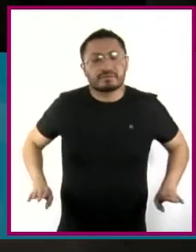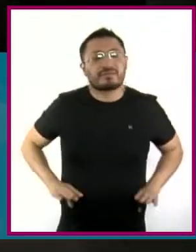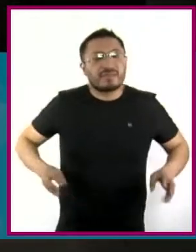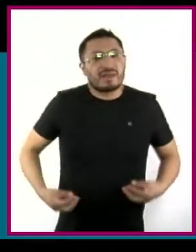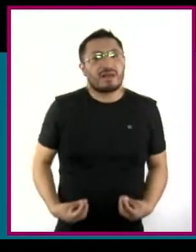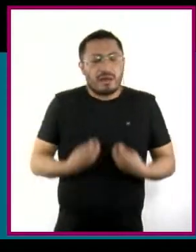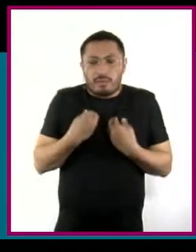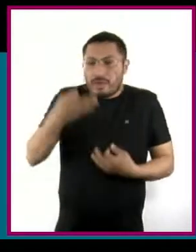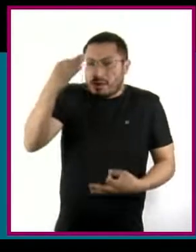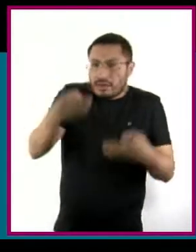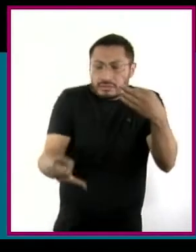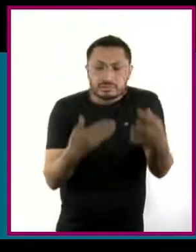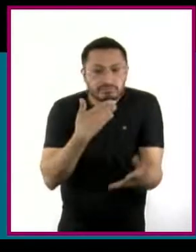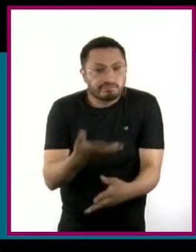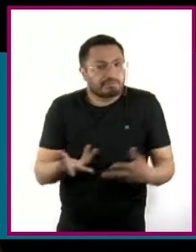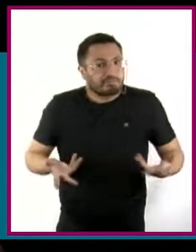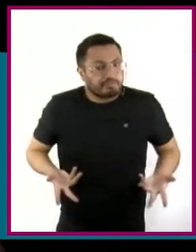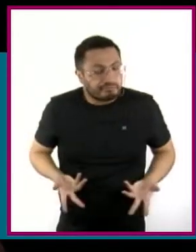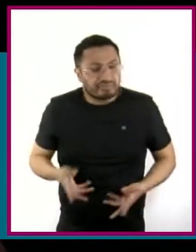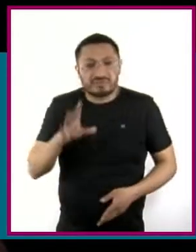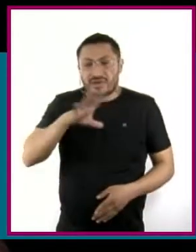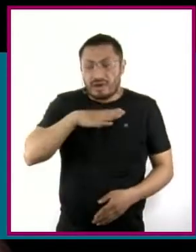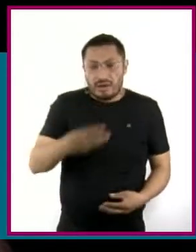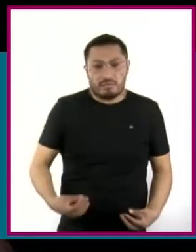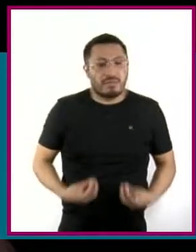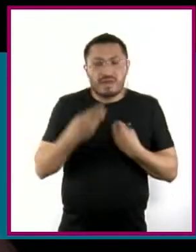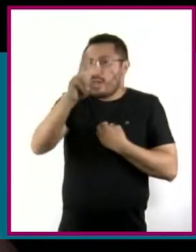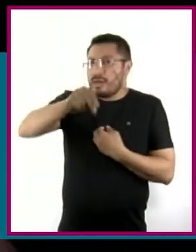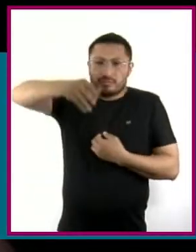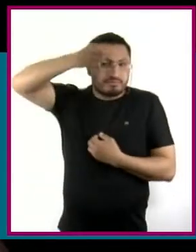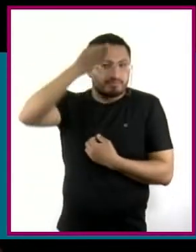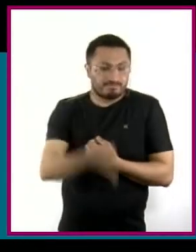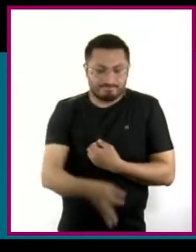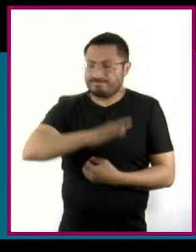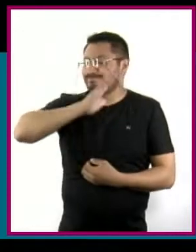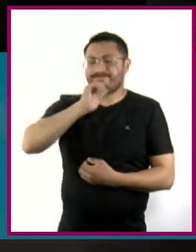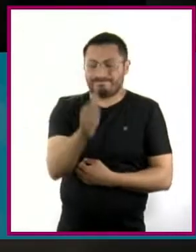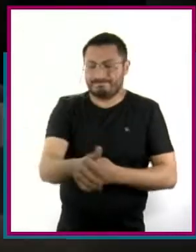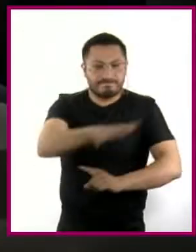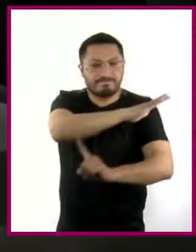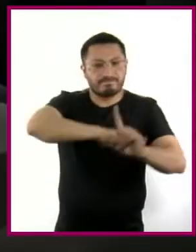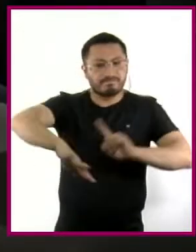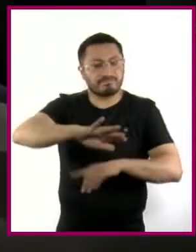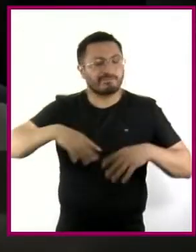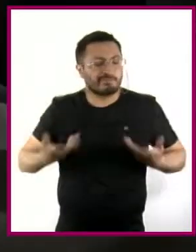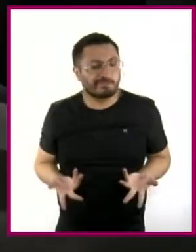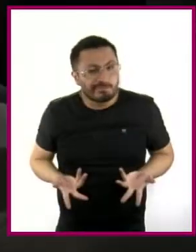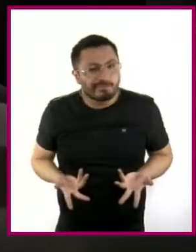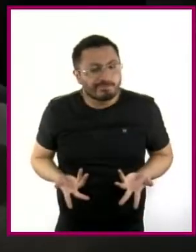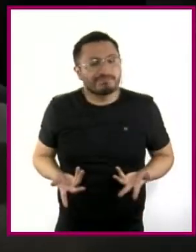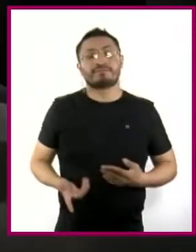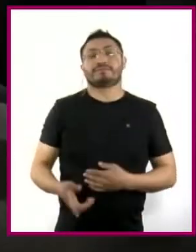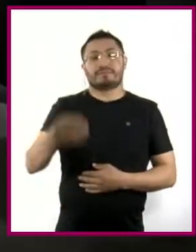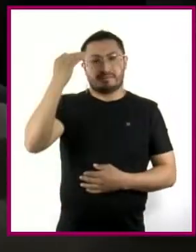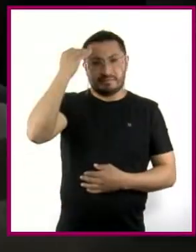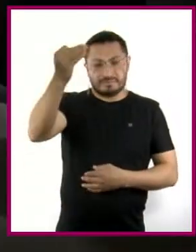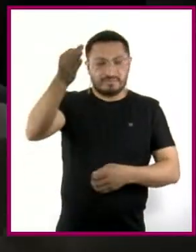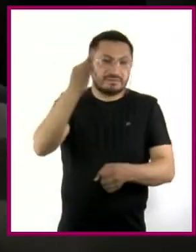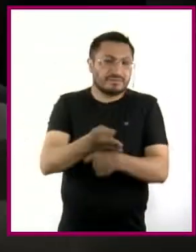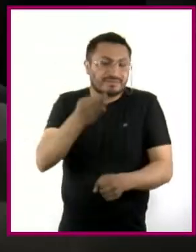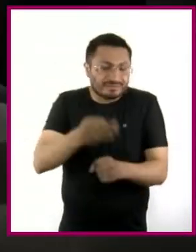aceptable? ¿Hay vidas que no son aceptables bajo ninguna circunstancia? En los tiempos en los que